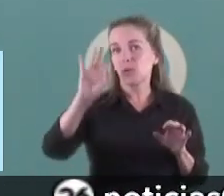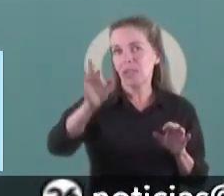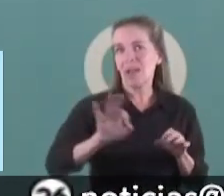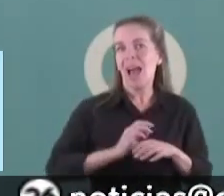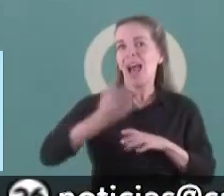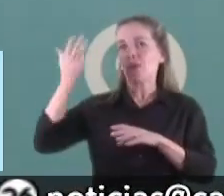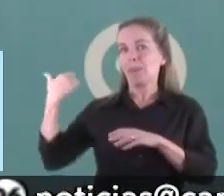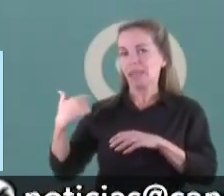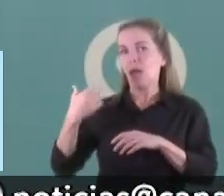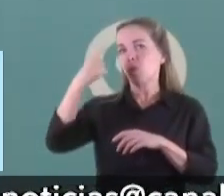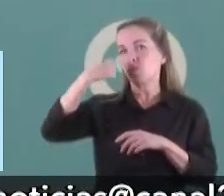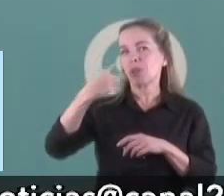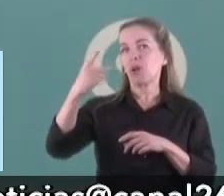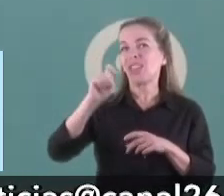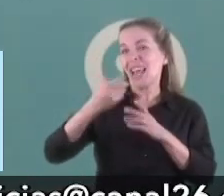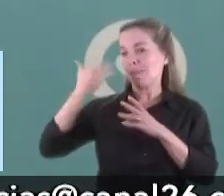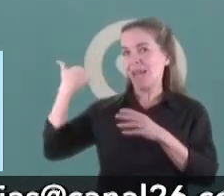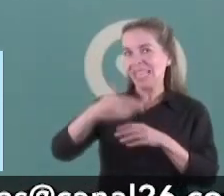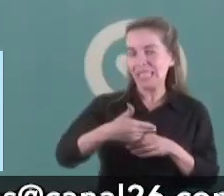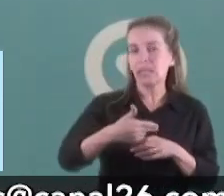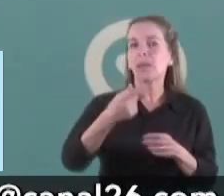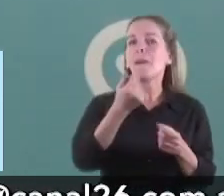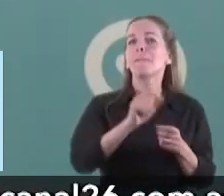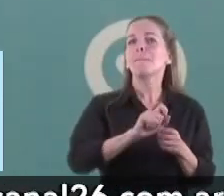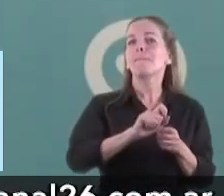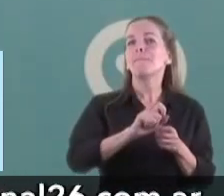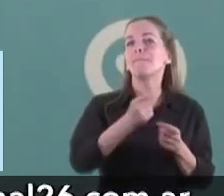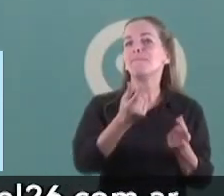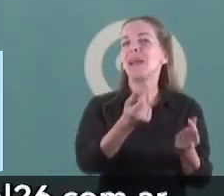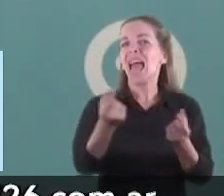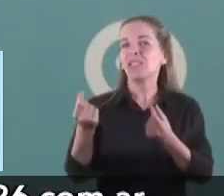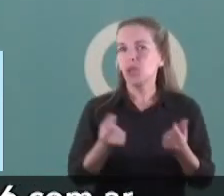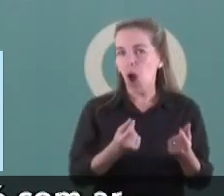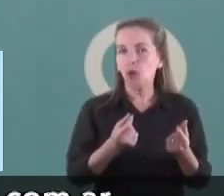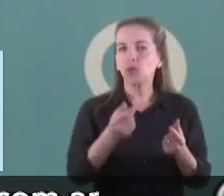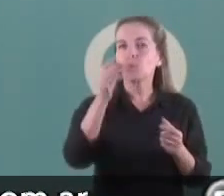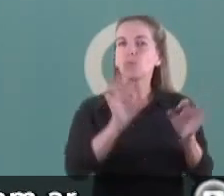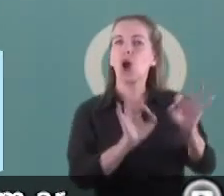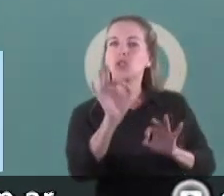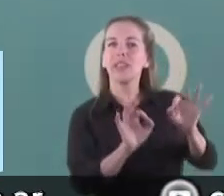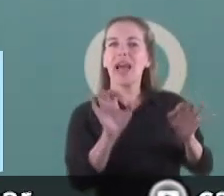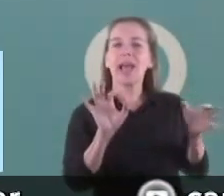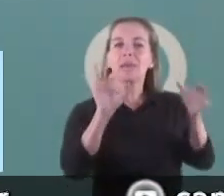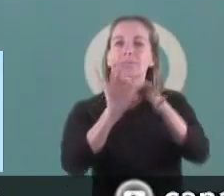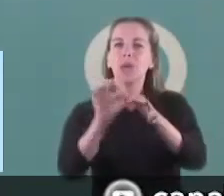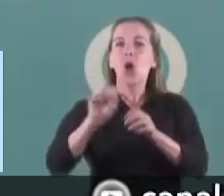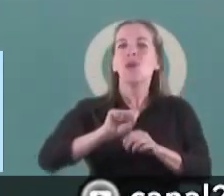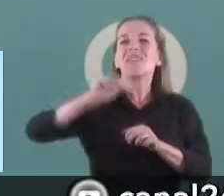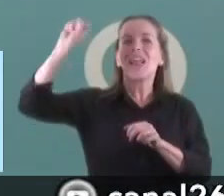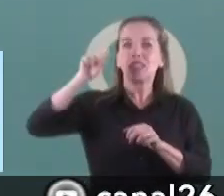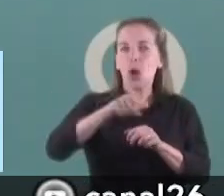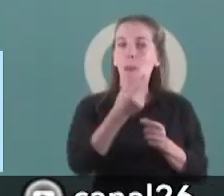nosotros veníamos con una evolución de precios de los índices de inflación descendente